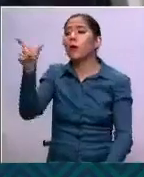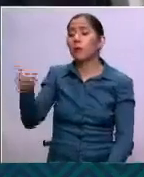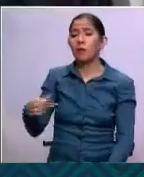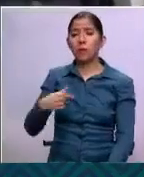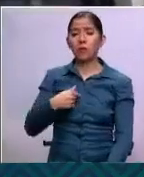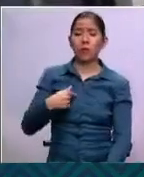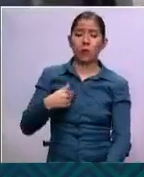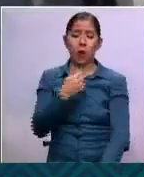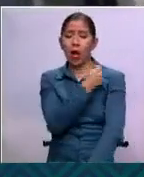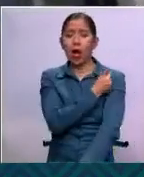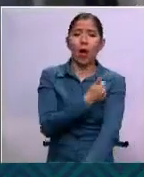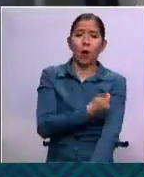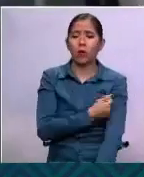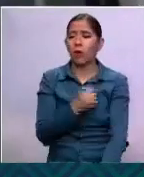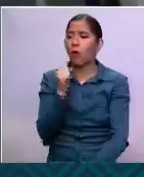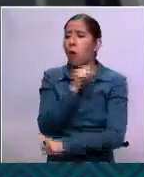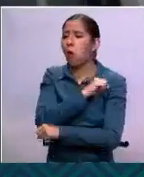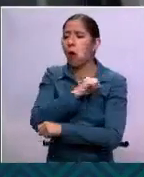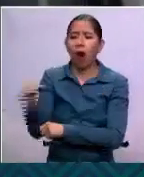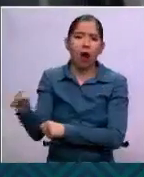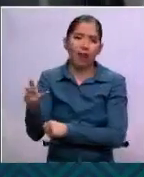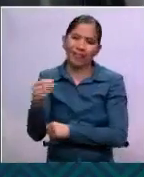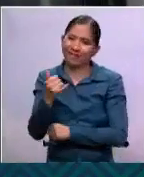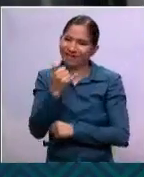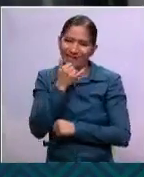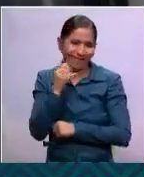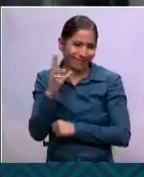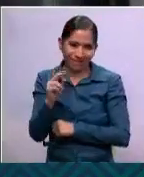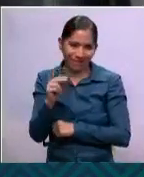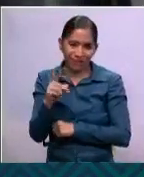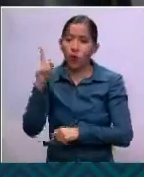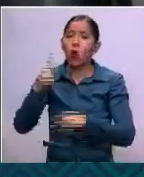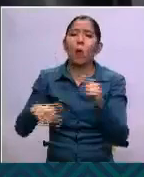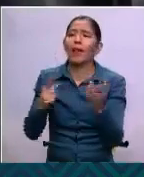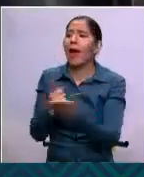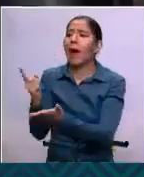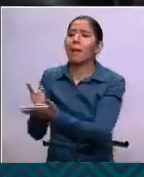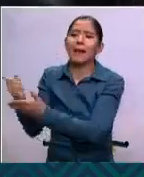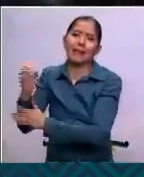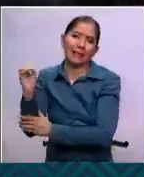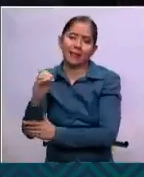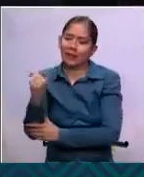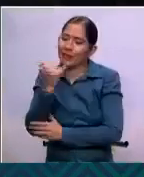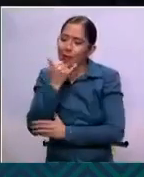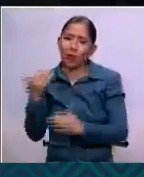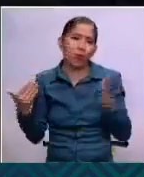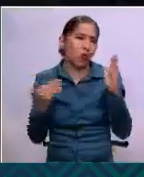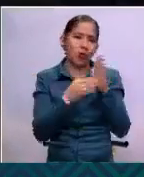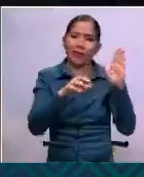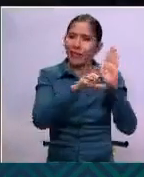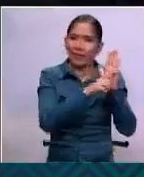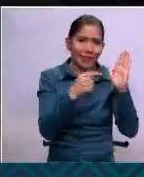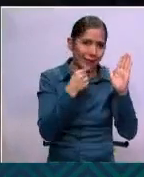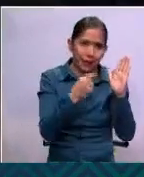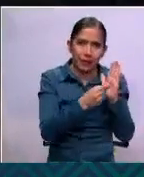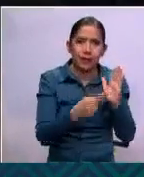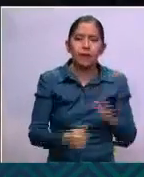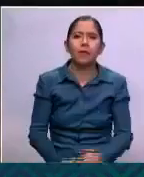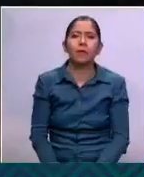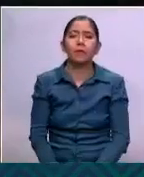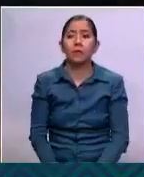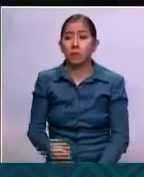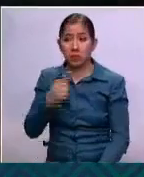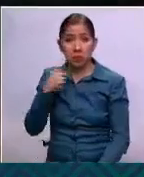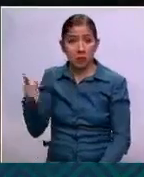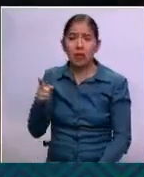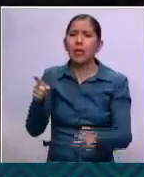su condición de autoridad jurisdiccional para vertir amenazas, desde ya constituye una contravención jurisdiccional. Además, afirmaron que solicitarán